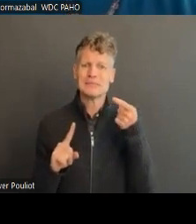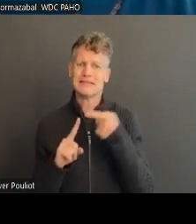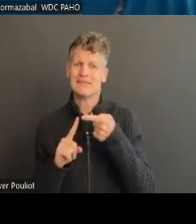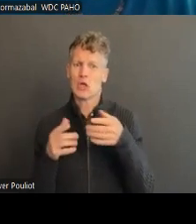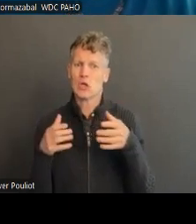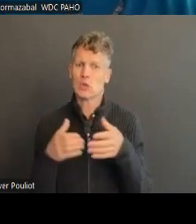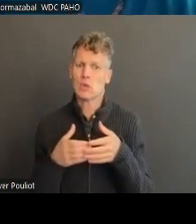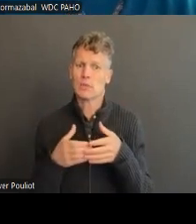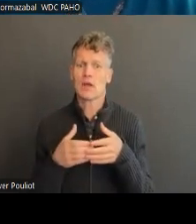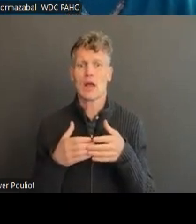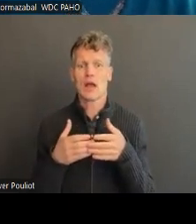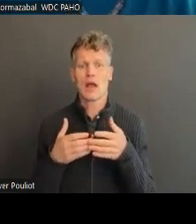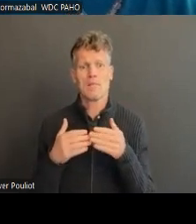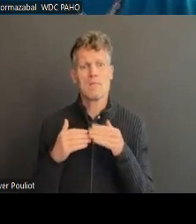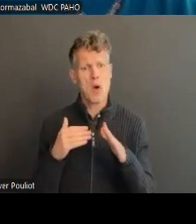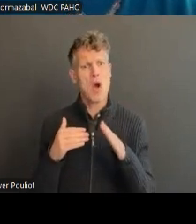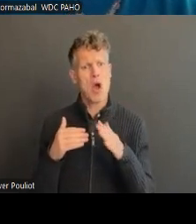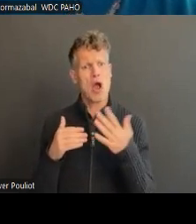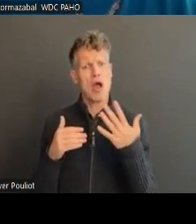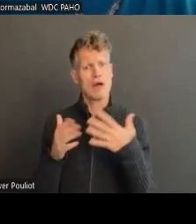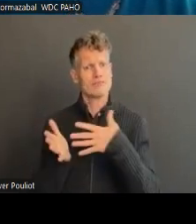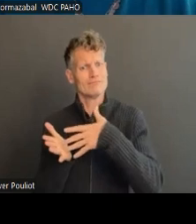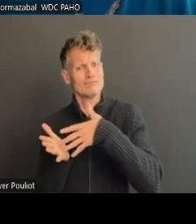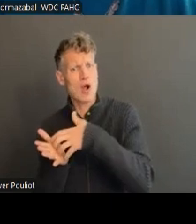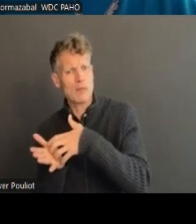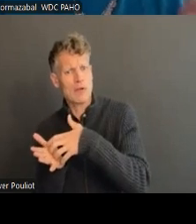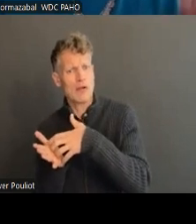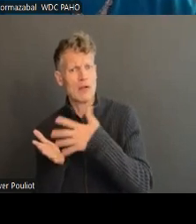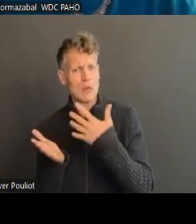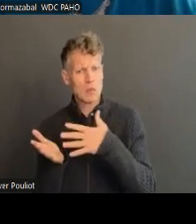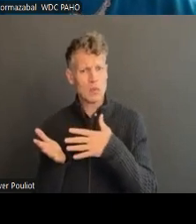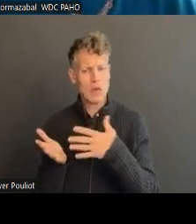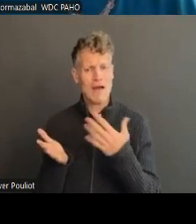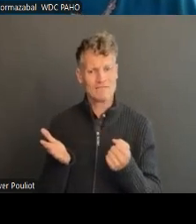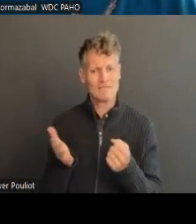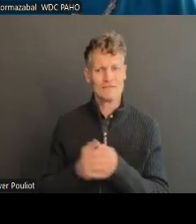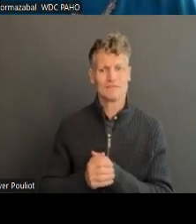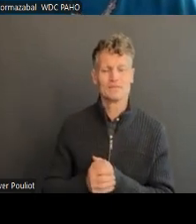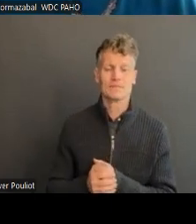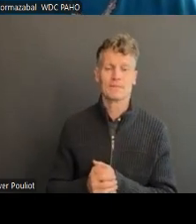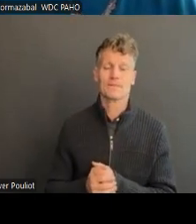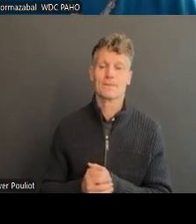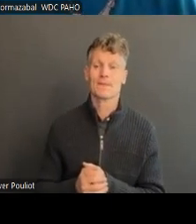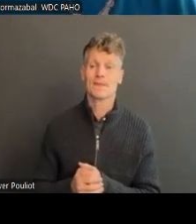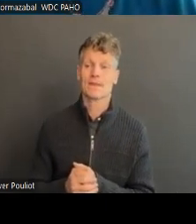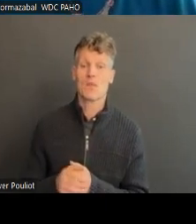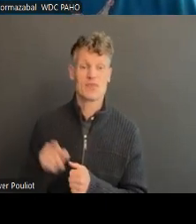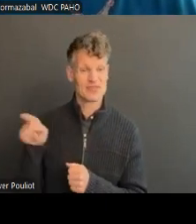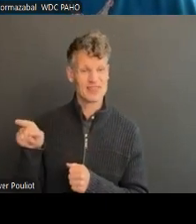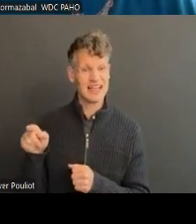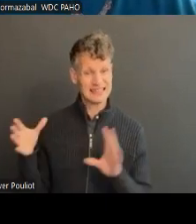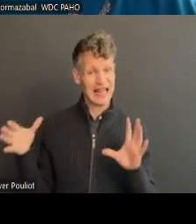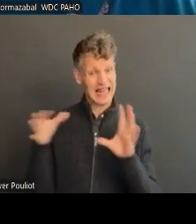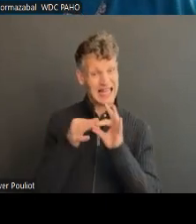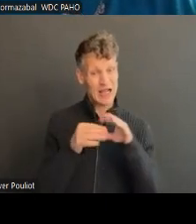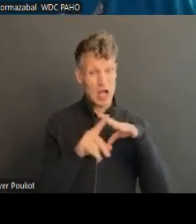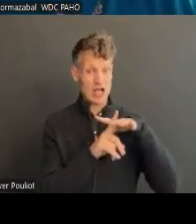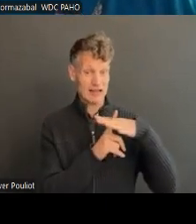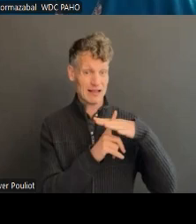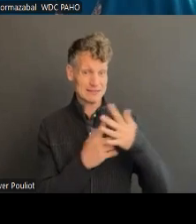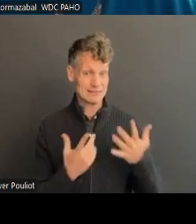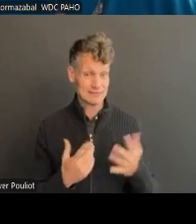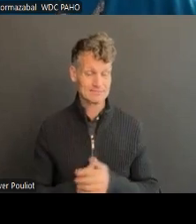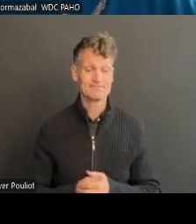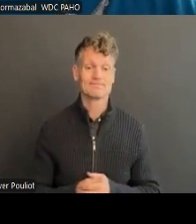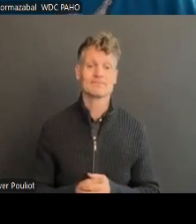cuales se insertan esos problemas sanitarios. Y lo primero que quiero rescatar en este sentido es que cuando miramos